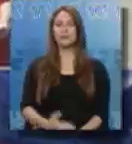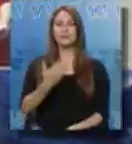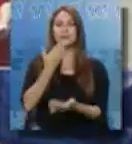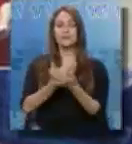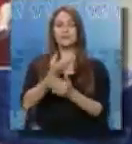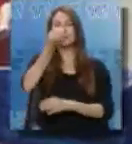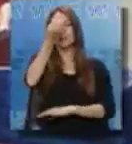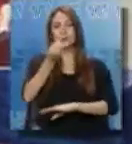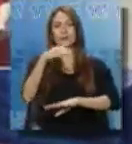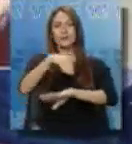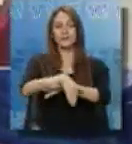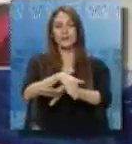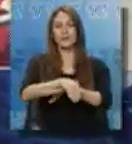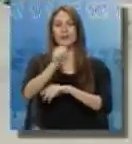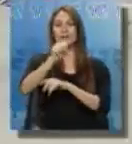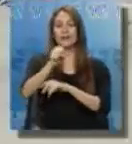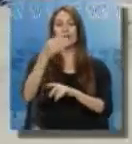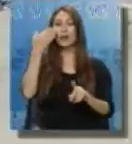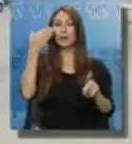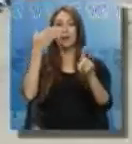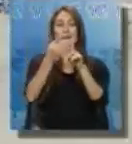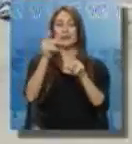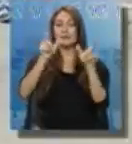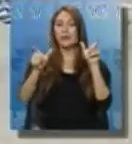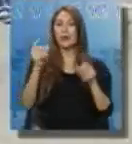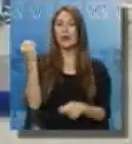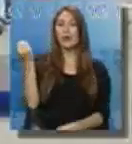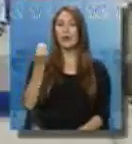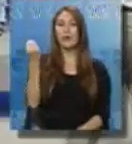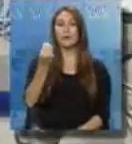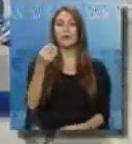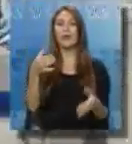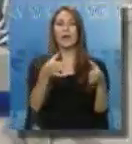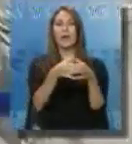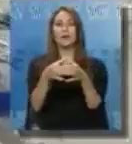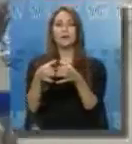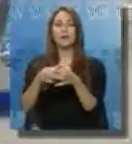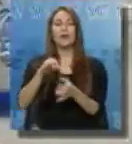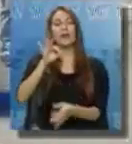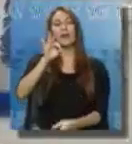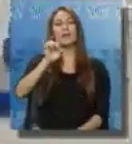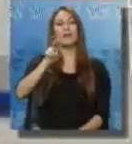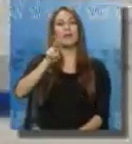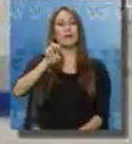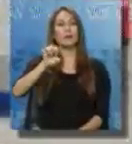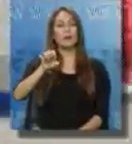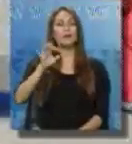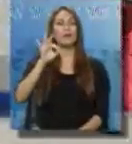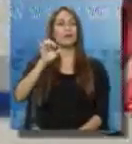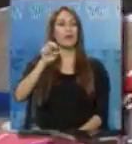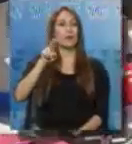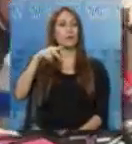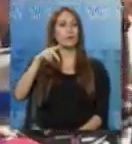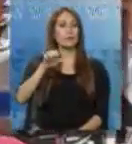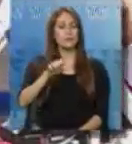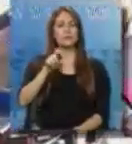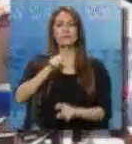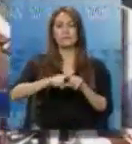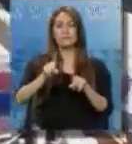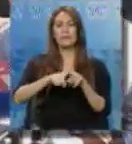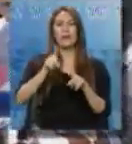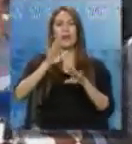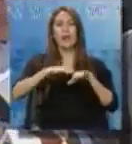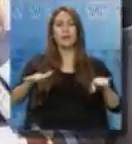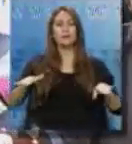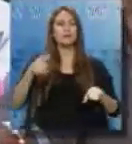Gracias, buenas tardes. Así es, el objetivo de jóvenes miembros de asociaciones como la FEUE, FEUPE y estudiantes de secundaria, entre